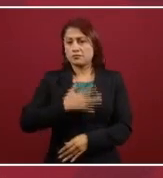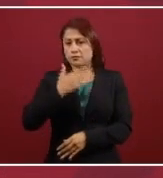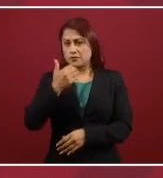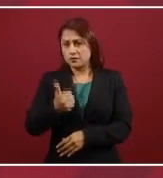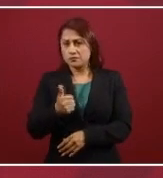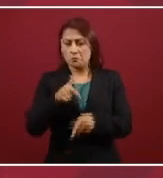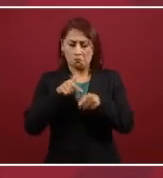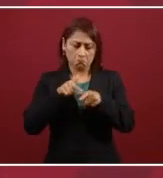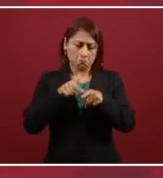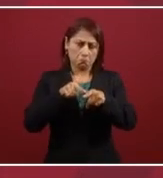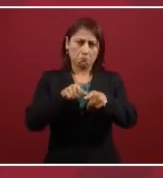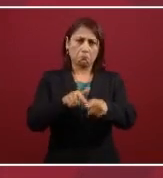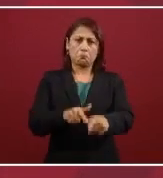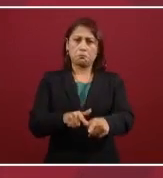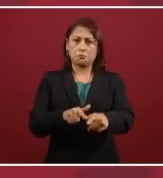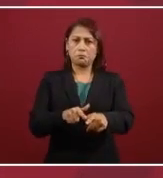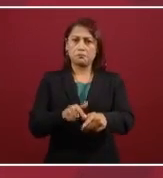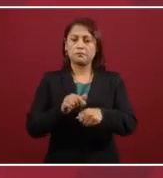Entonces, podemos